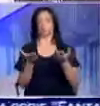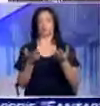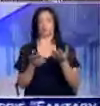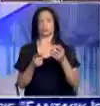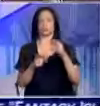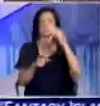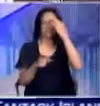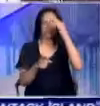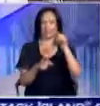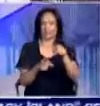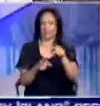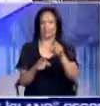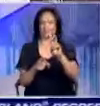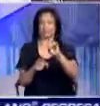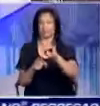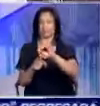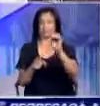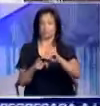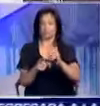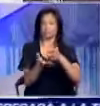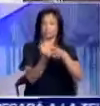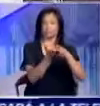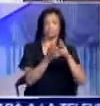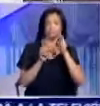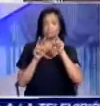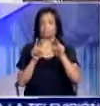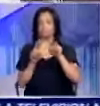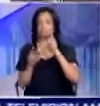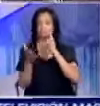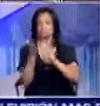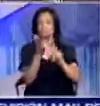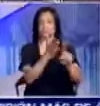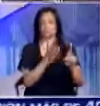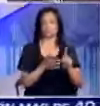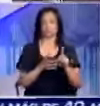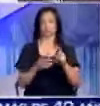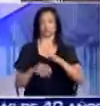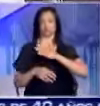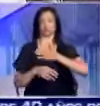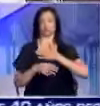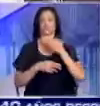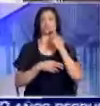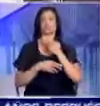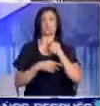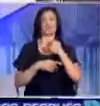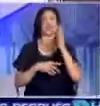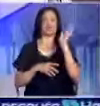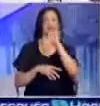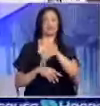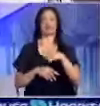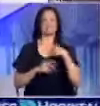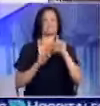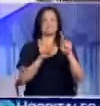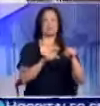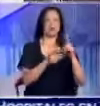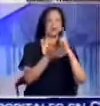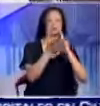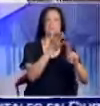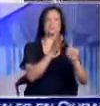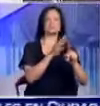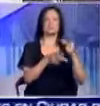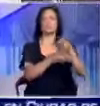y saber que hay ahí un 70 por son los dueños de restaurante que saben que nadie va a ir a